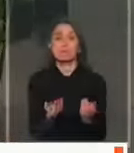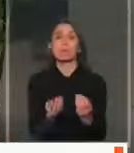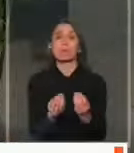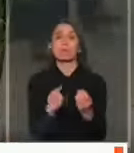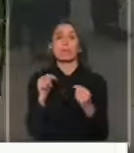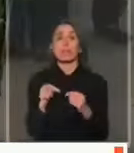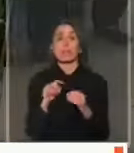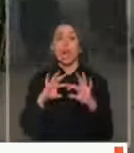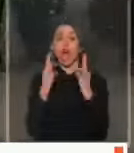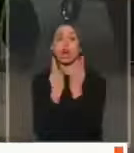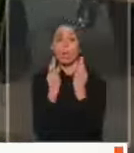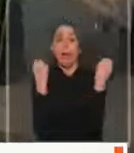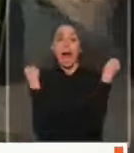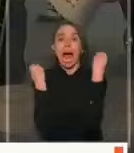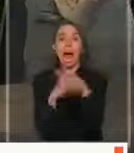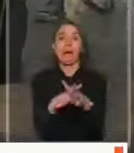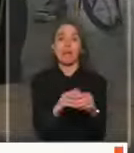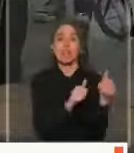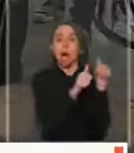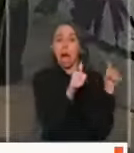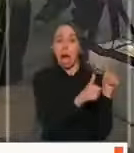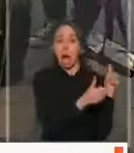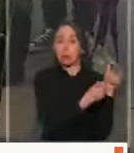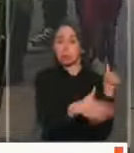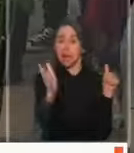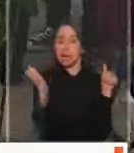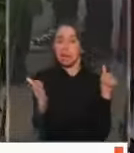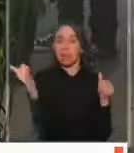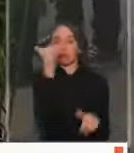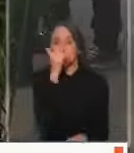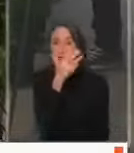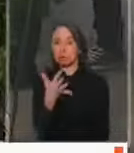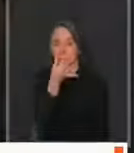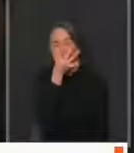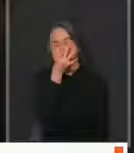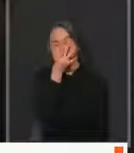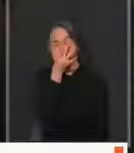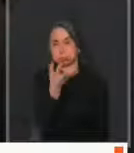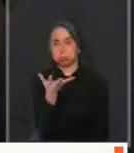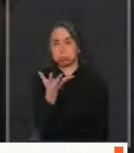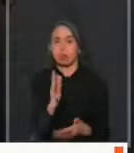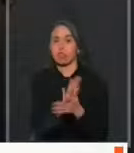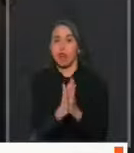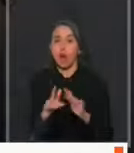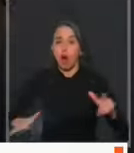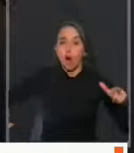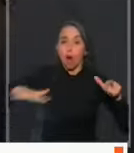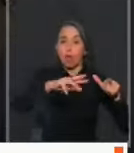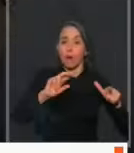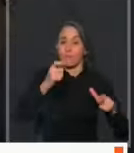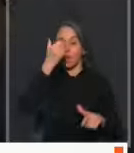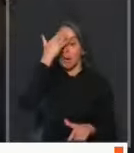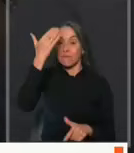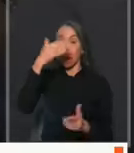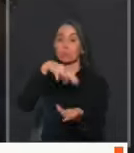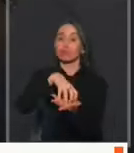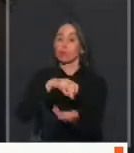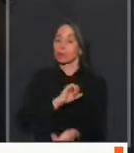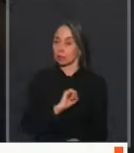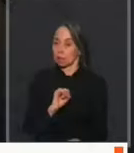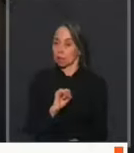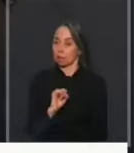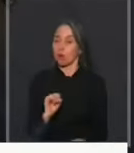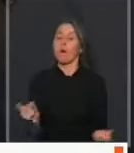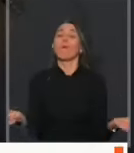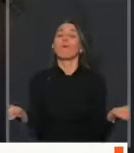abandono total de las autoridades, suciedad, hediondez. Que todo este sector emblemático de la ciudad de Santiago vuelva